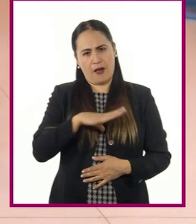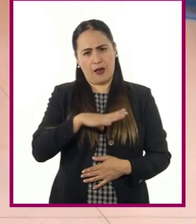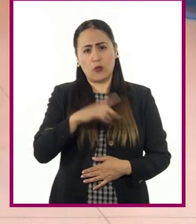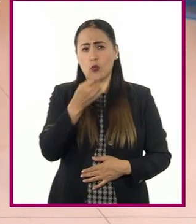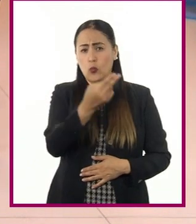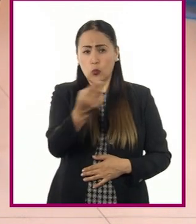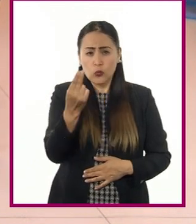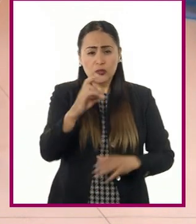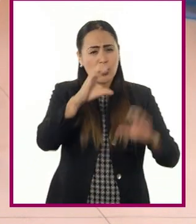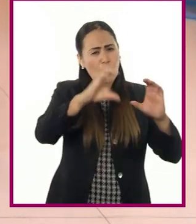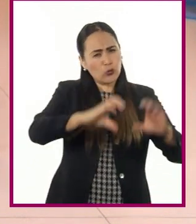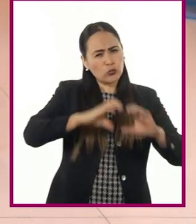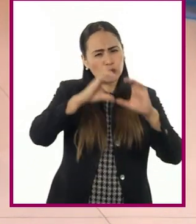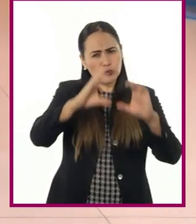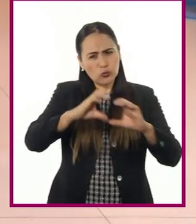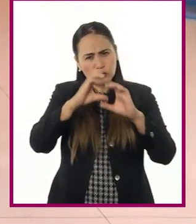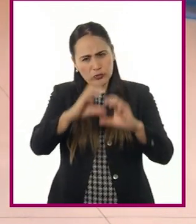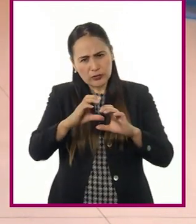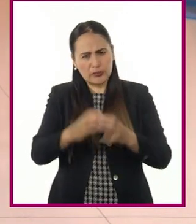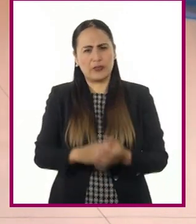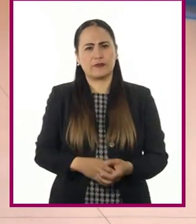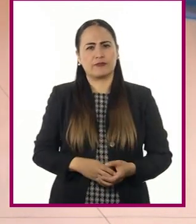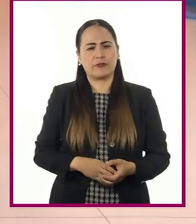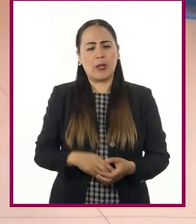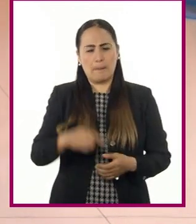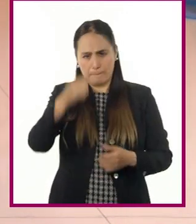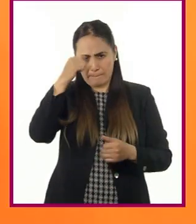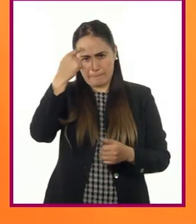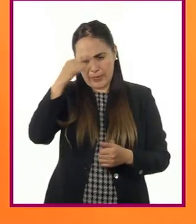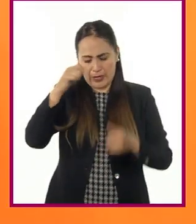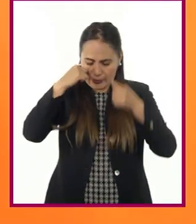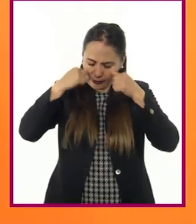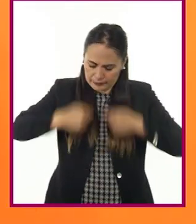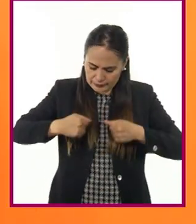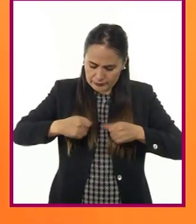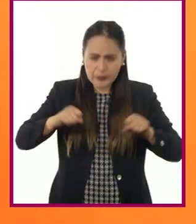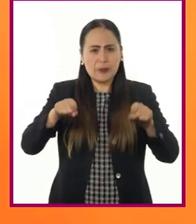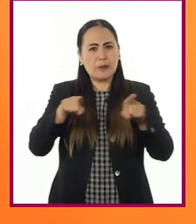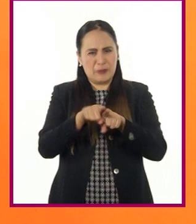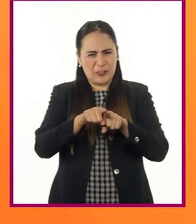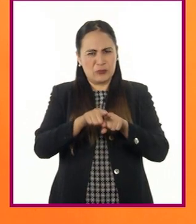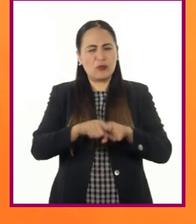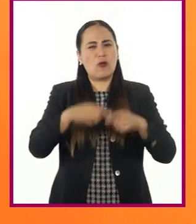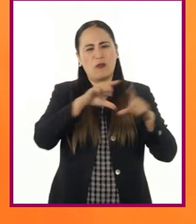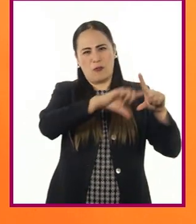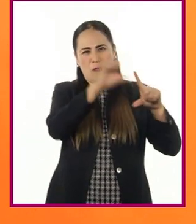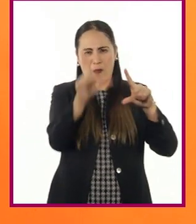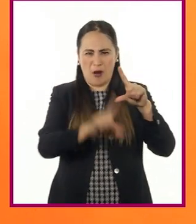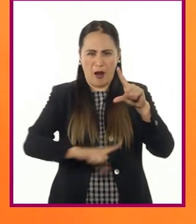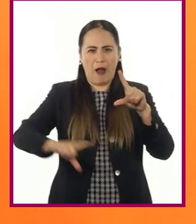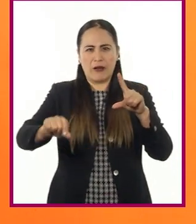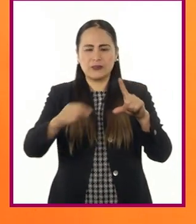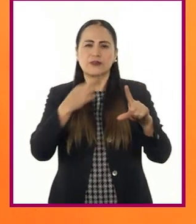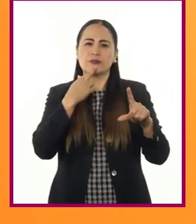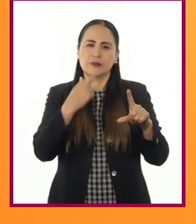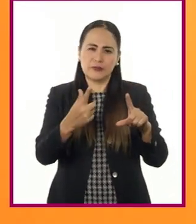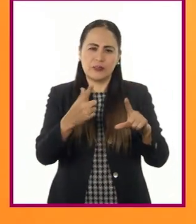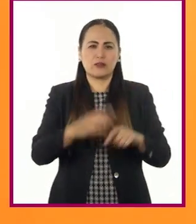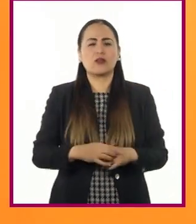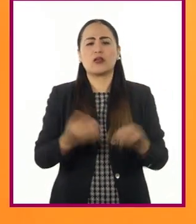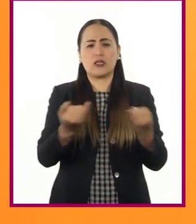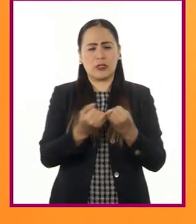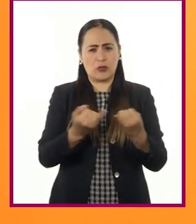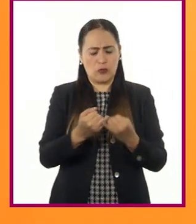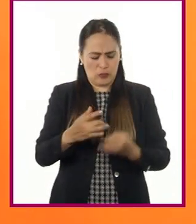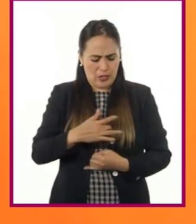cuidar para bien propio y para bien de nuestro país. Por un lado, deben asumir su propio desarrollo